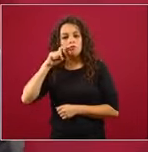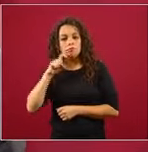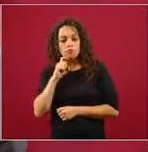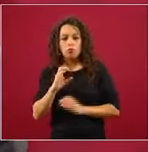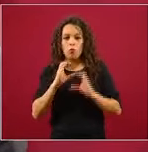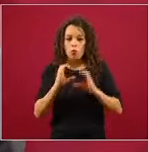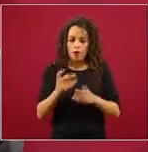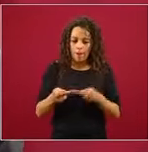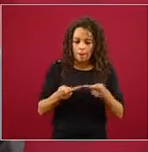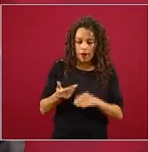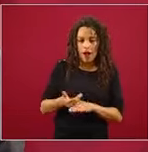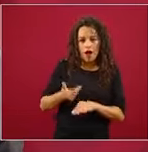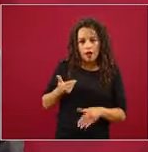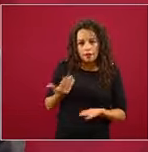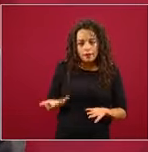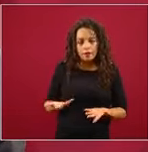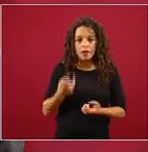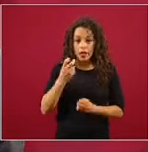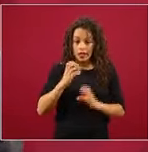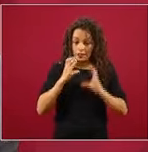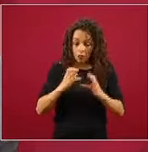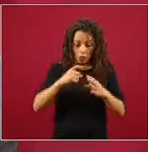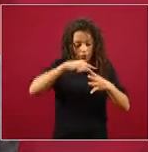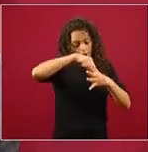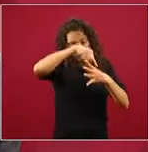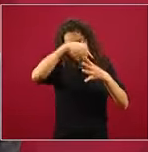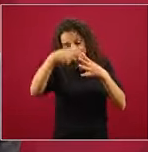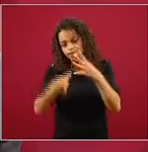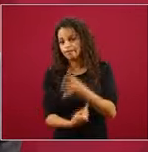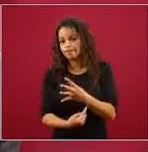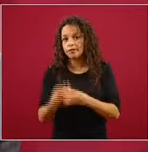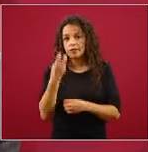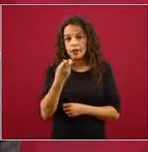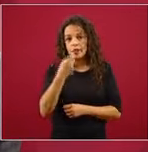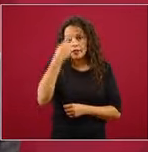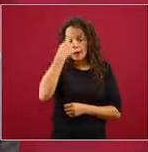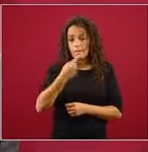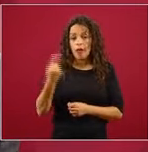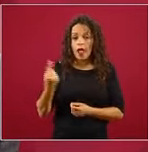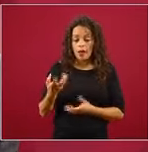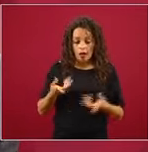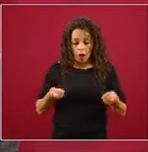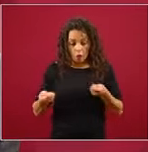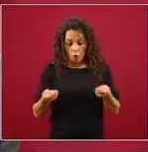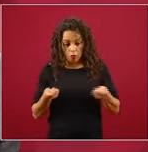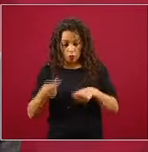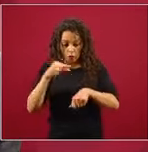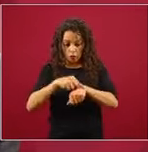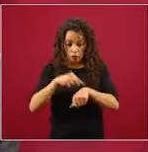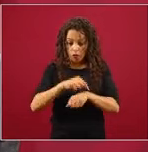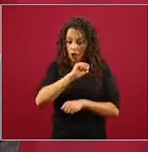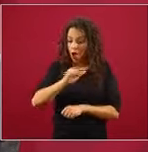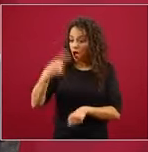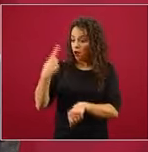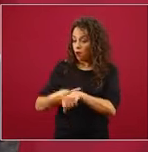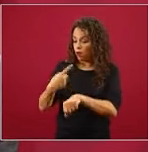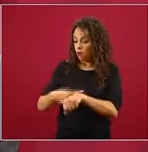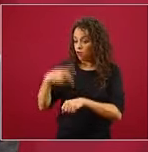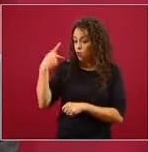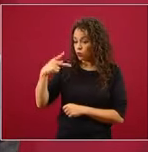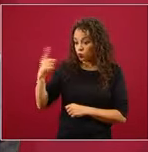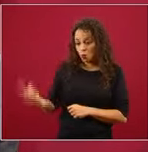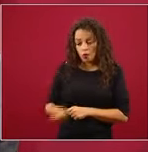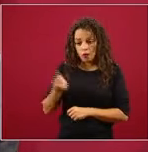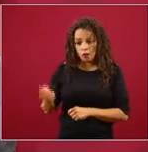etcétera, para que este manejo médico de las condiciones crónicas contribuya a